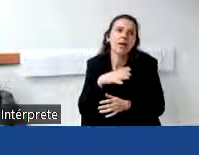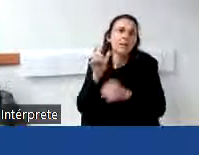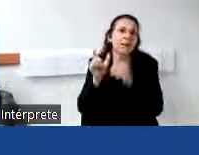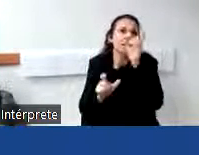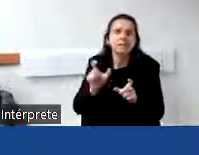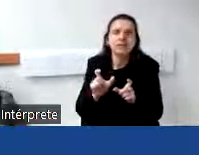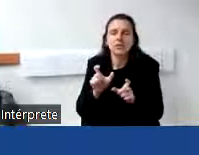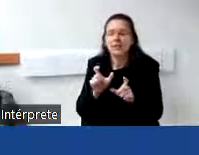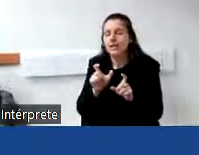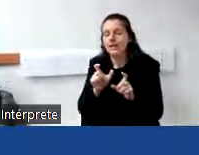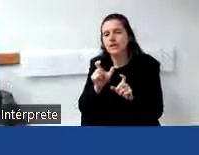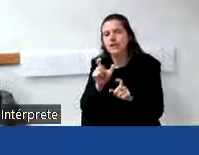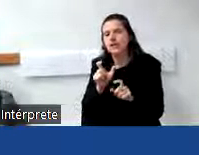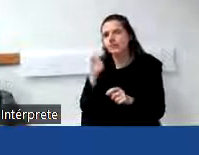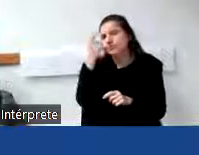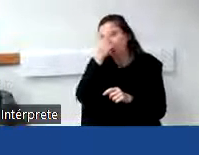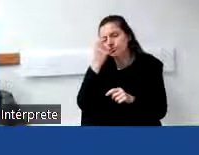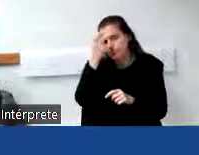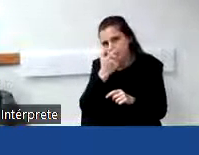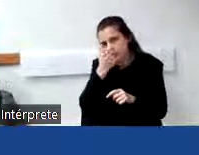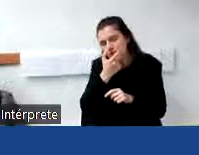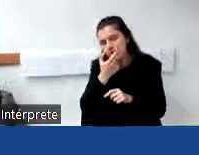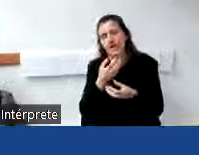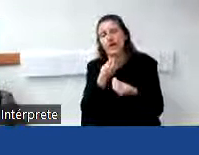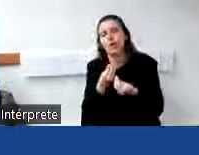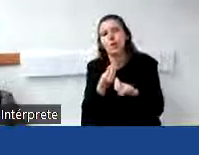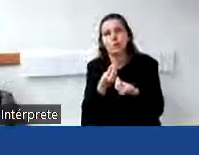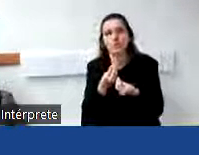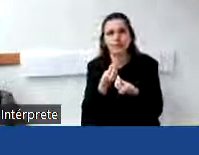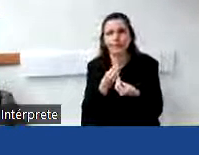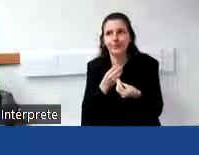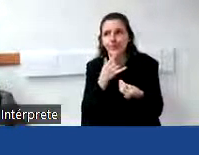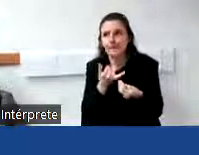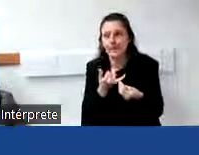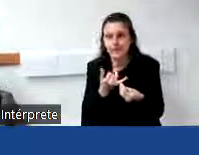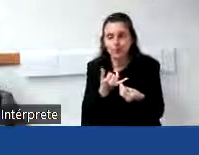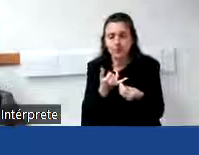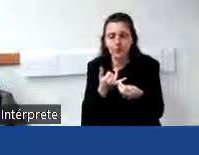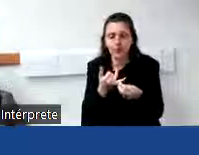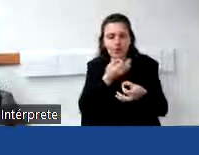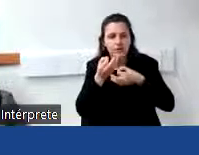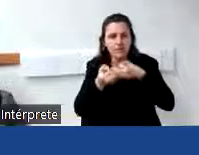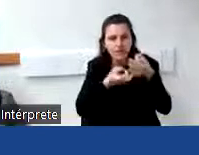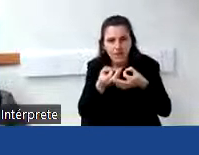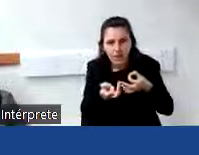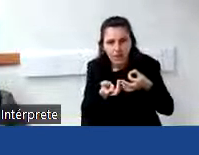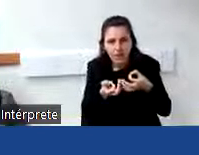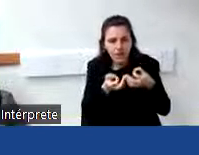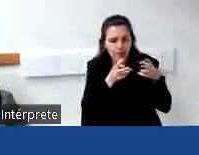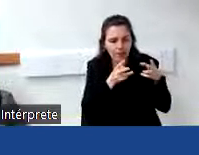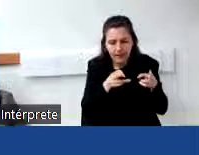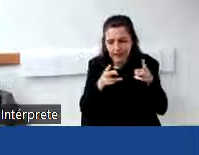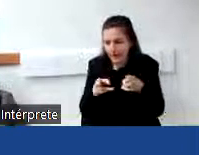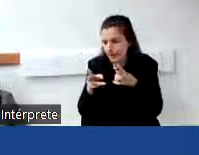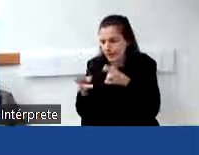¿de qué forma se le brinda esa información? ¿Se tiene que llevar algo, ¿no? Por ejemplo, del paso a paso, si por ejemplo se utiliza el braille,